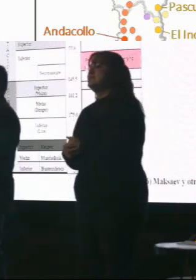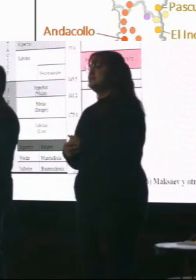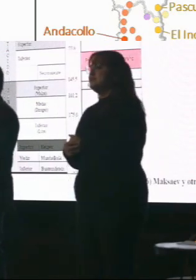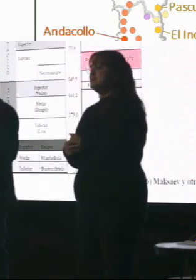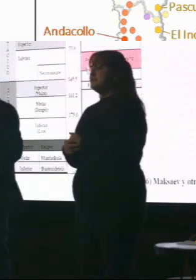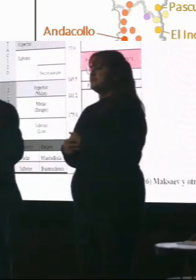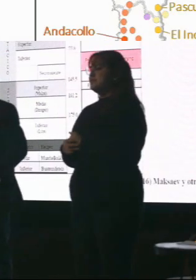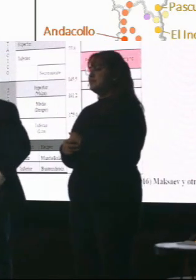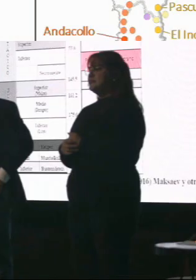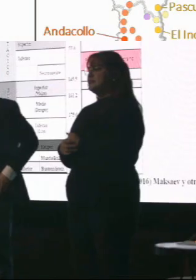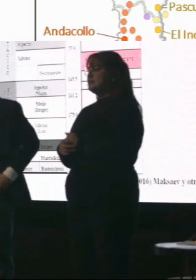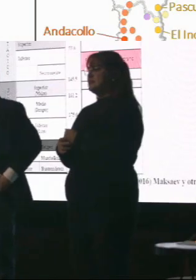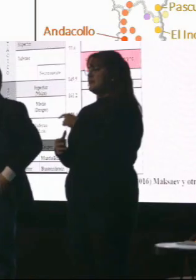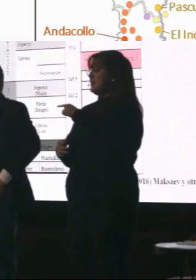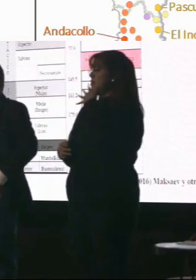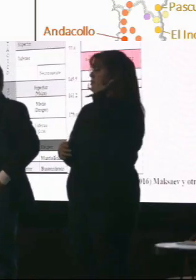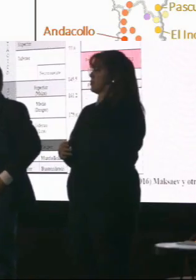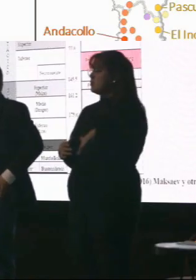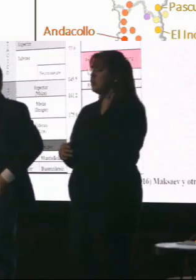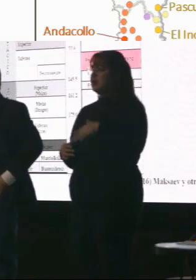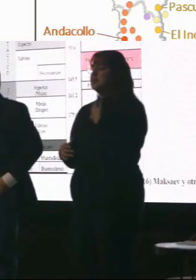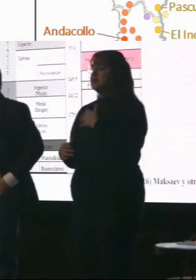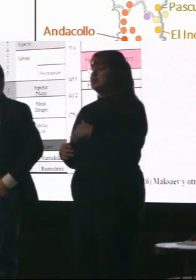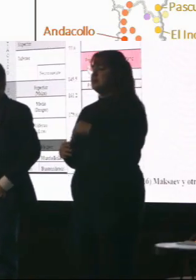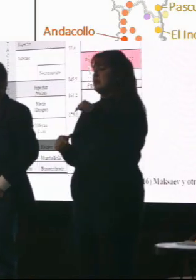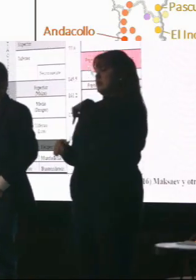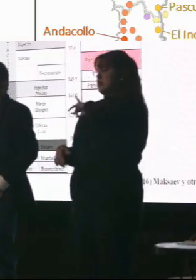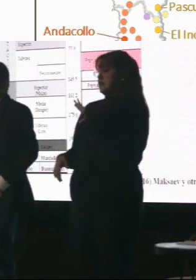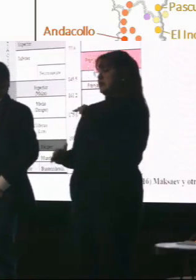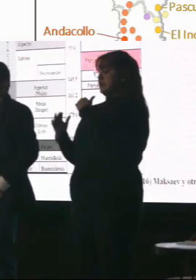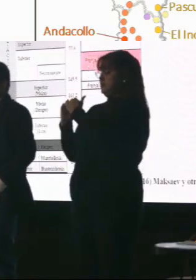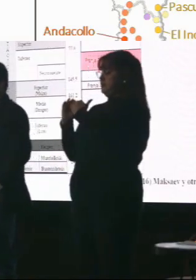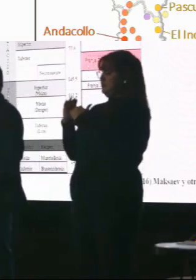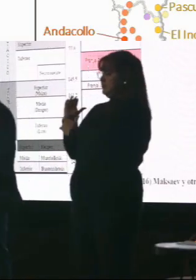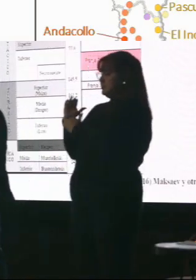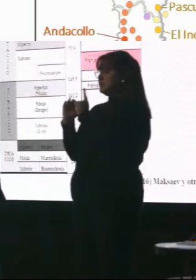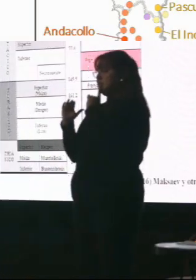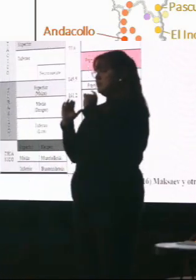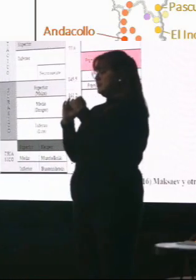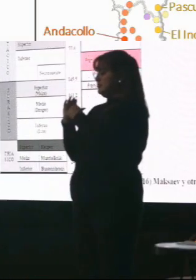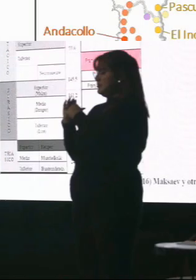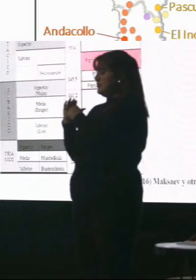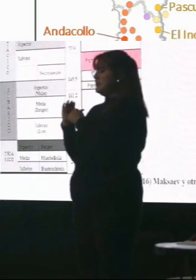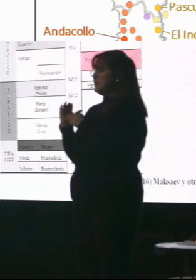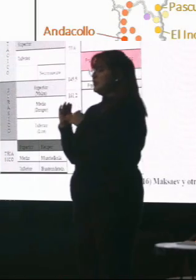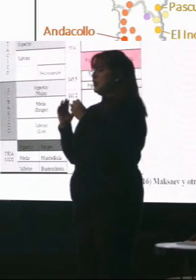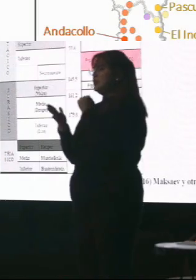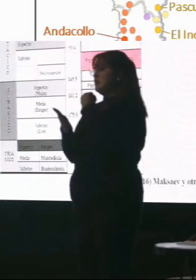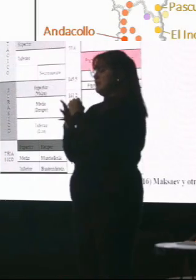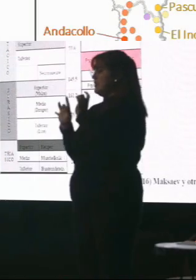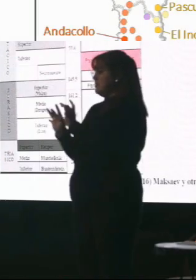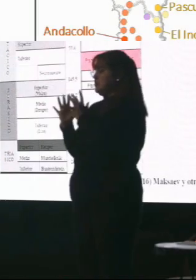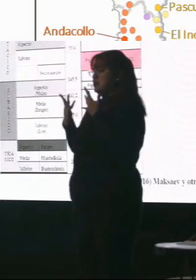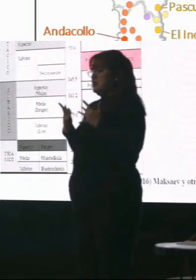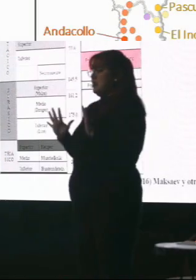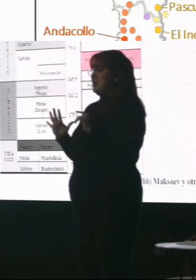Y existe una cosa bien puntual, que los yacimientos en Chile están establecidos en un momento y en un